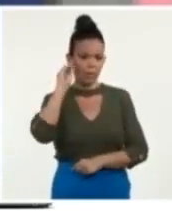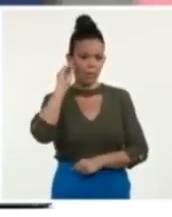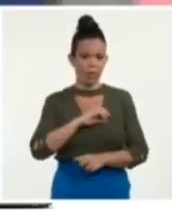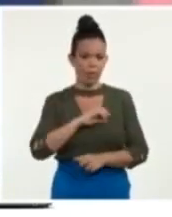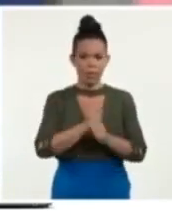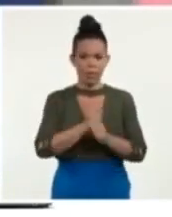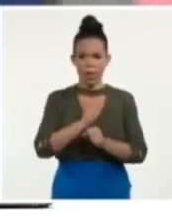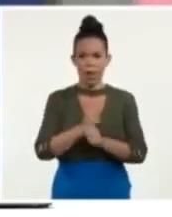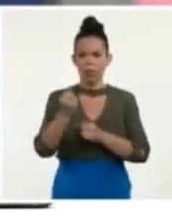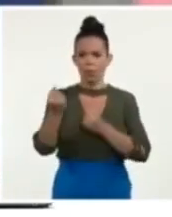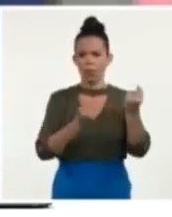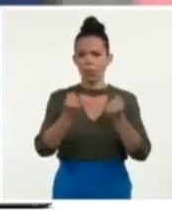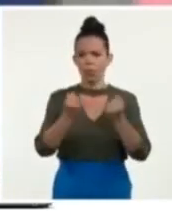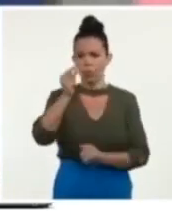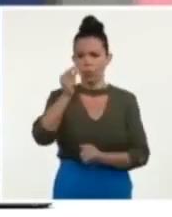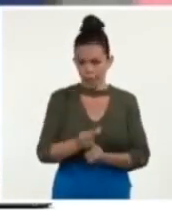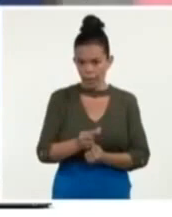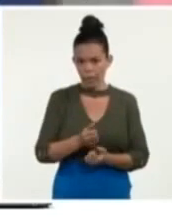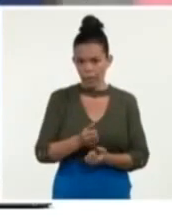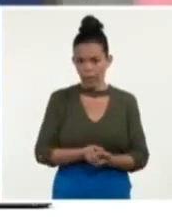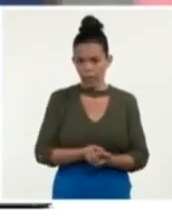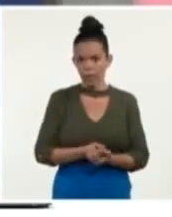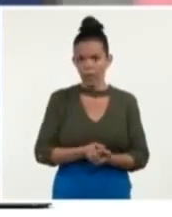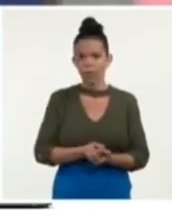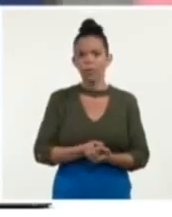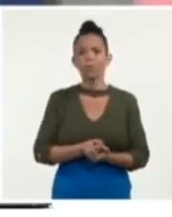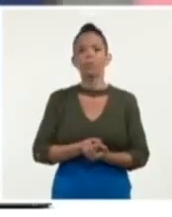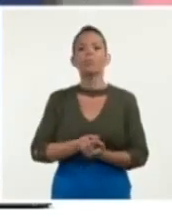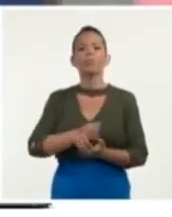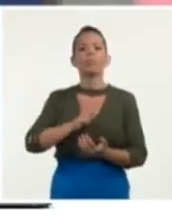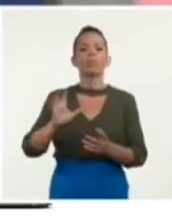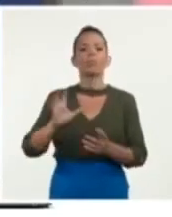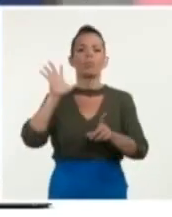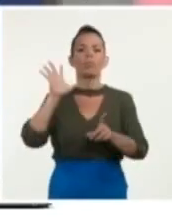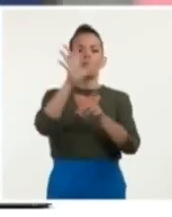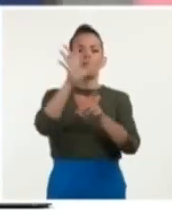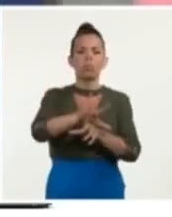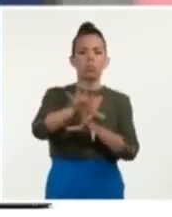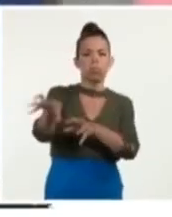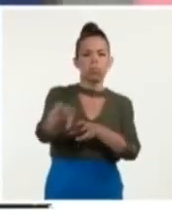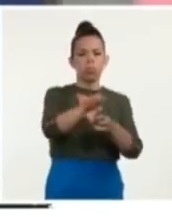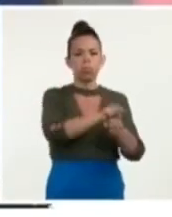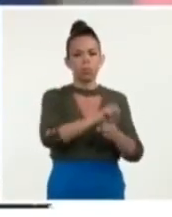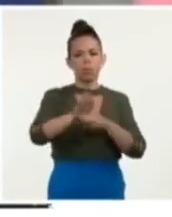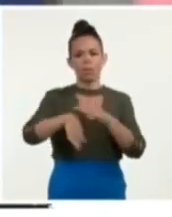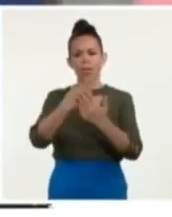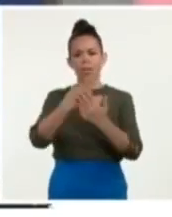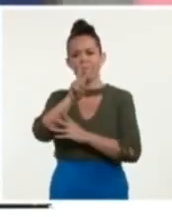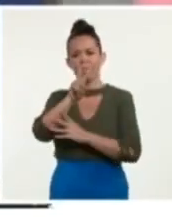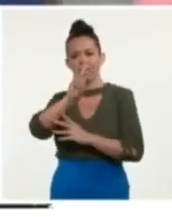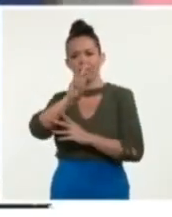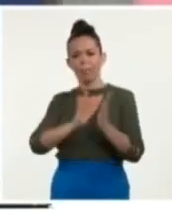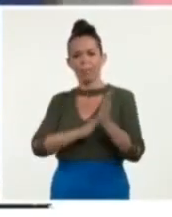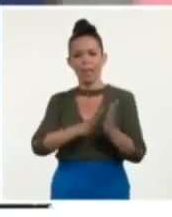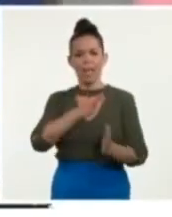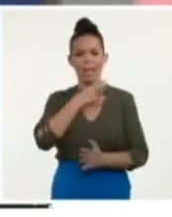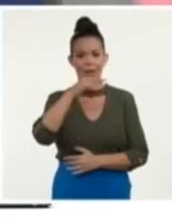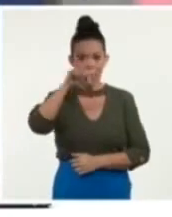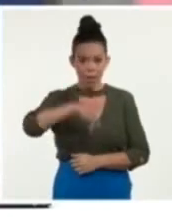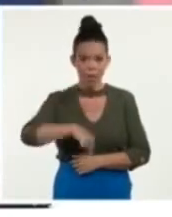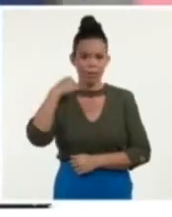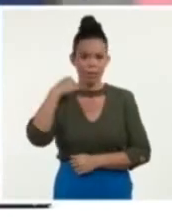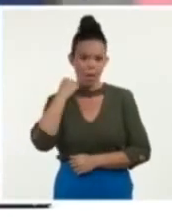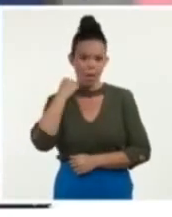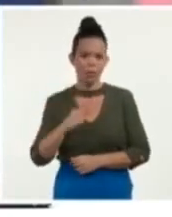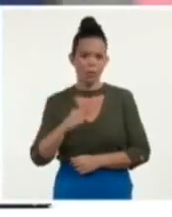como chofer en esa nación, fue secuestrado en Puerto Príncipe el pasado 23 de enero de este año por parte de una de las bandas